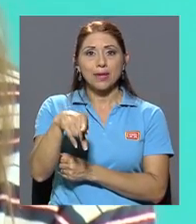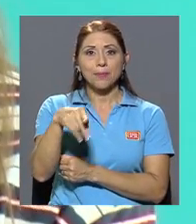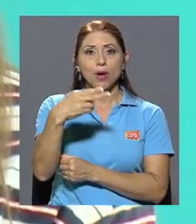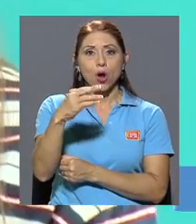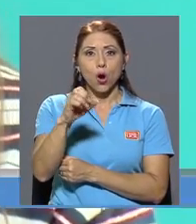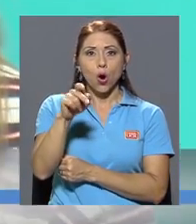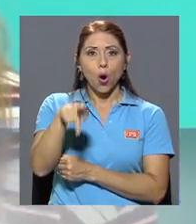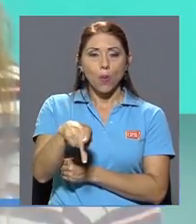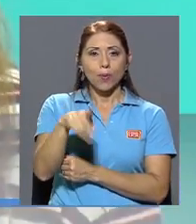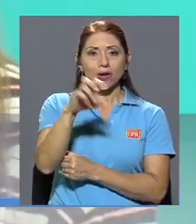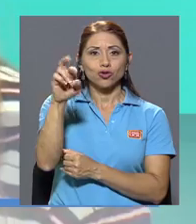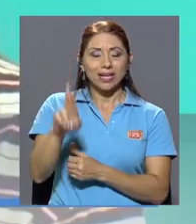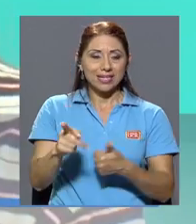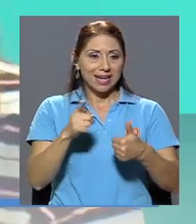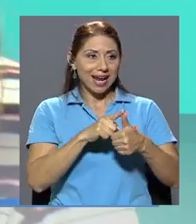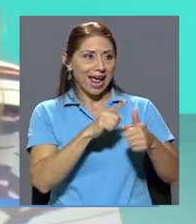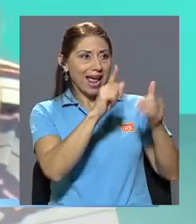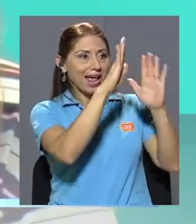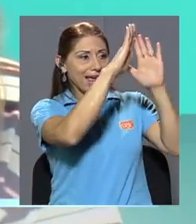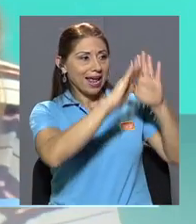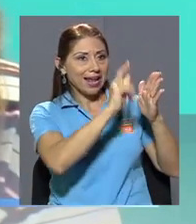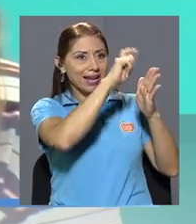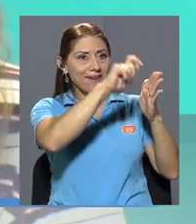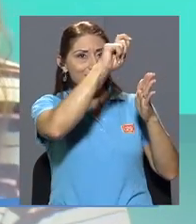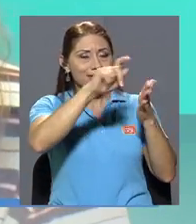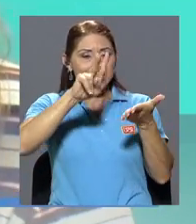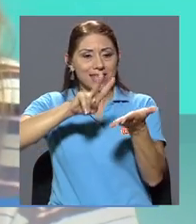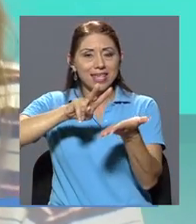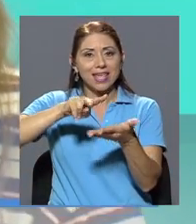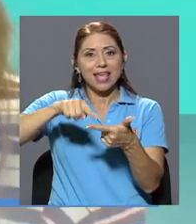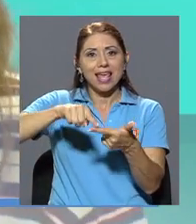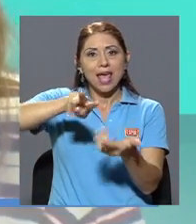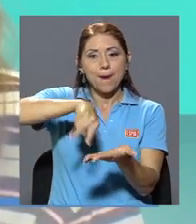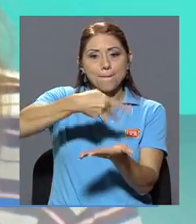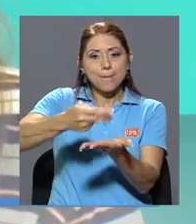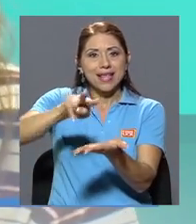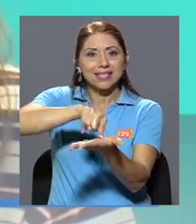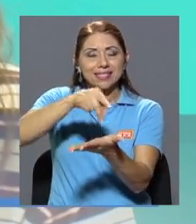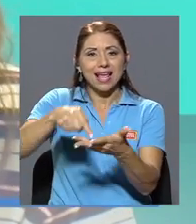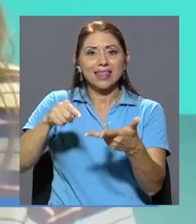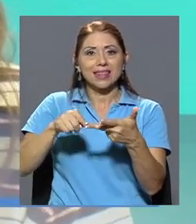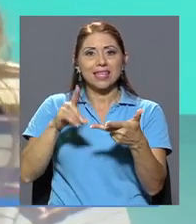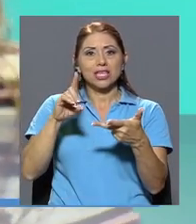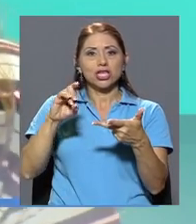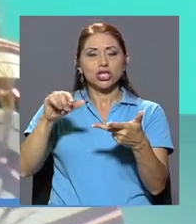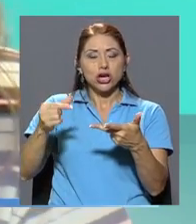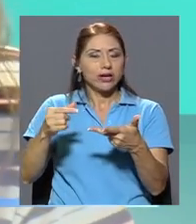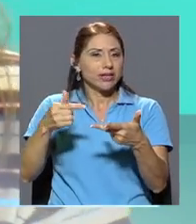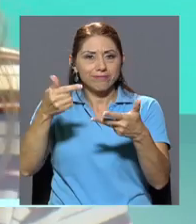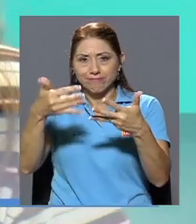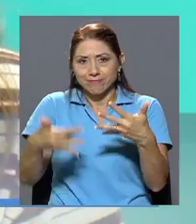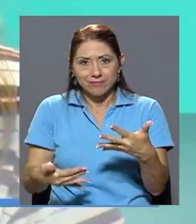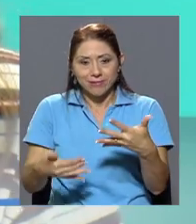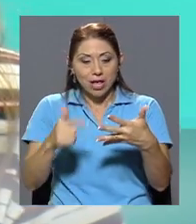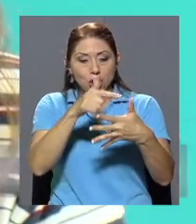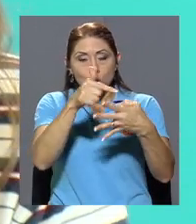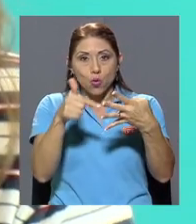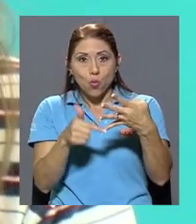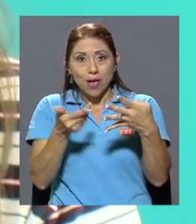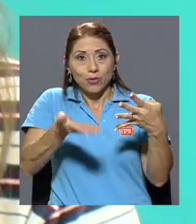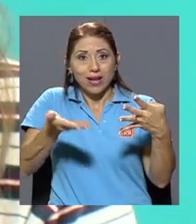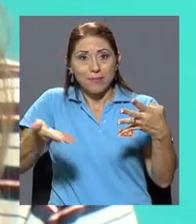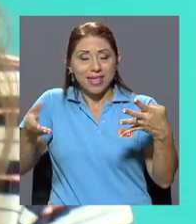Está enfocado en graffiti, breakdance, DJ y rap. Estos 4 elementos, es un análisis de cómo estos 4